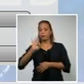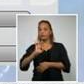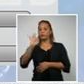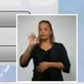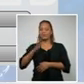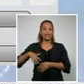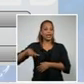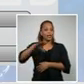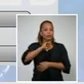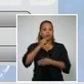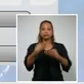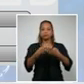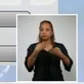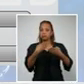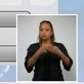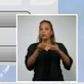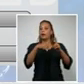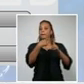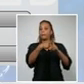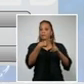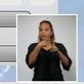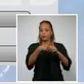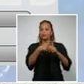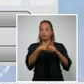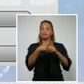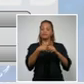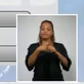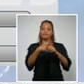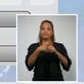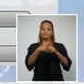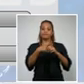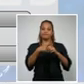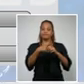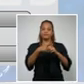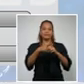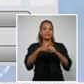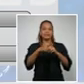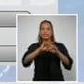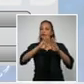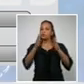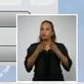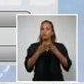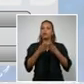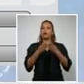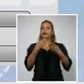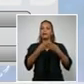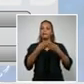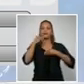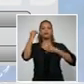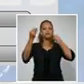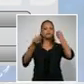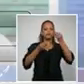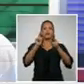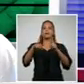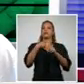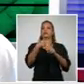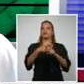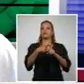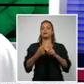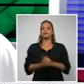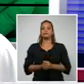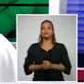las pruebas positivas, pues han sido, de todas las pruebas analizadas, han sido positivas. Es lo que